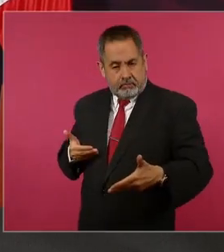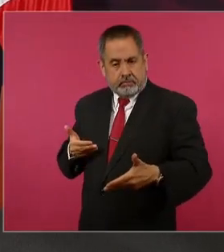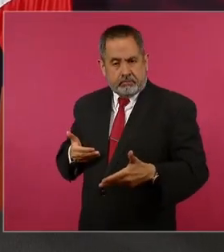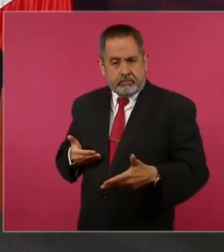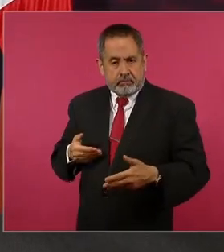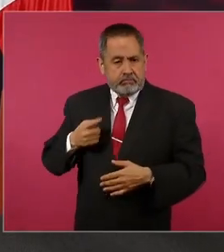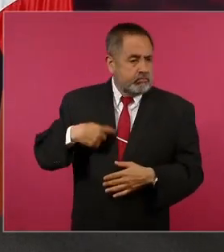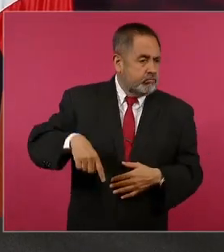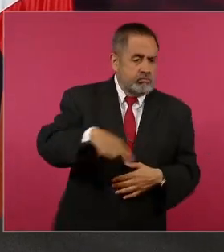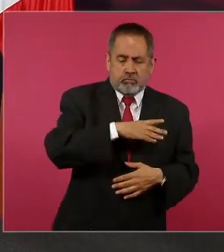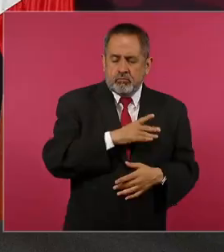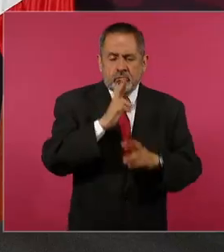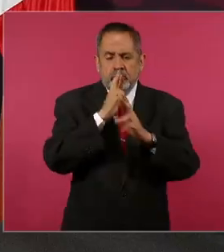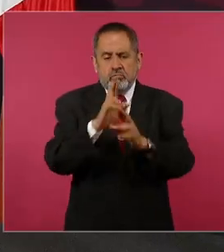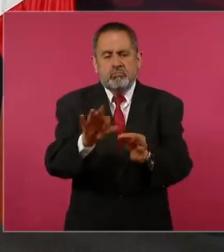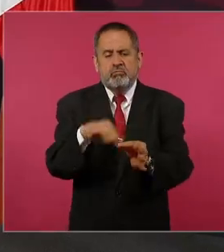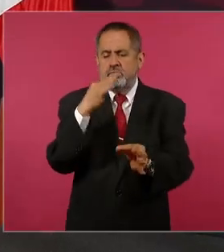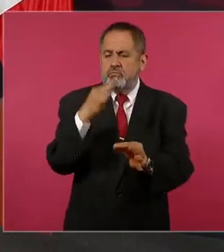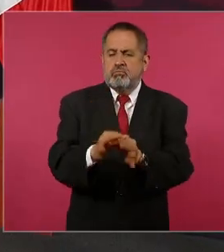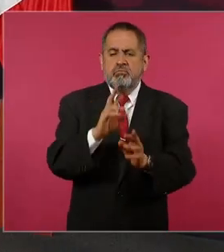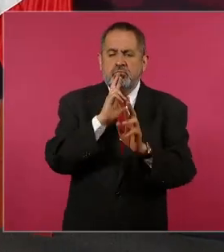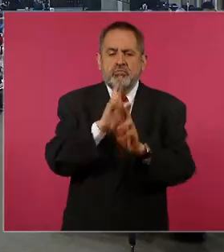se tengan buenos resultados.